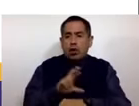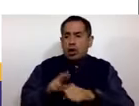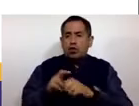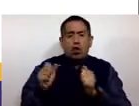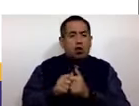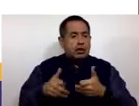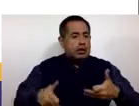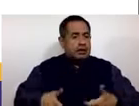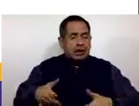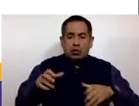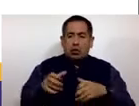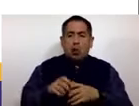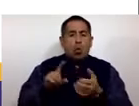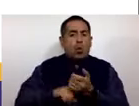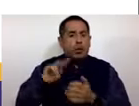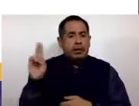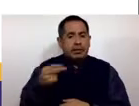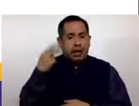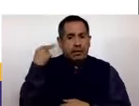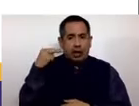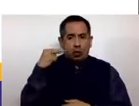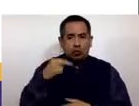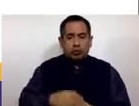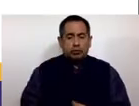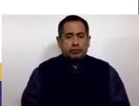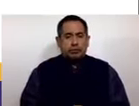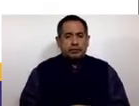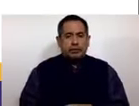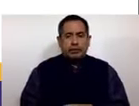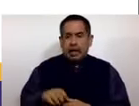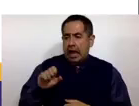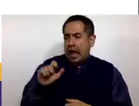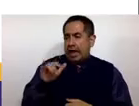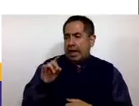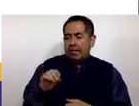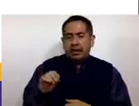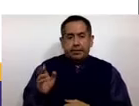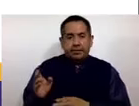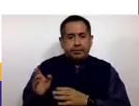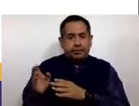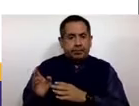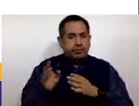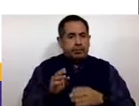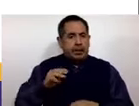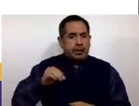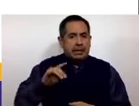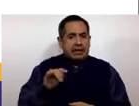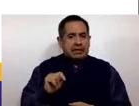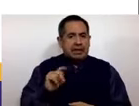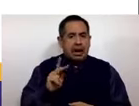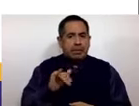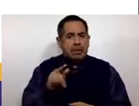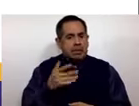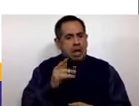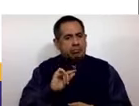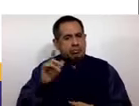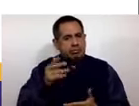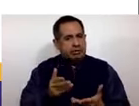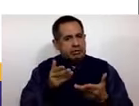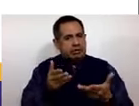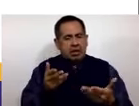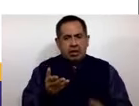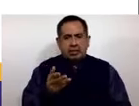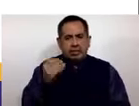de la Universidad Veracruzana. Alejandra y ministra Piña, sin más les doy la bienvenida, colocando esta disyuntiva sobre la